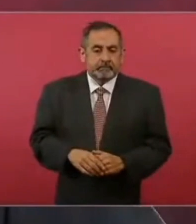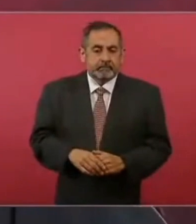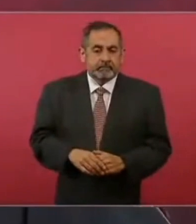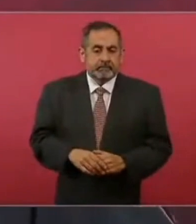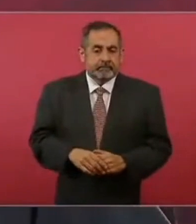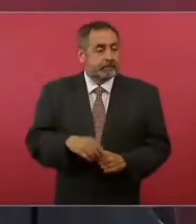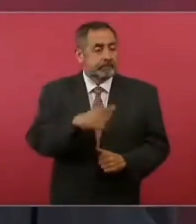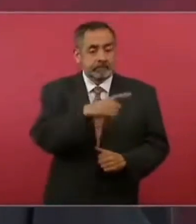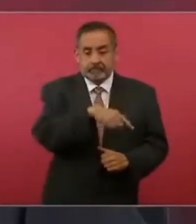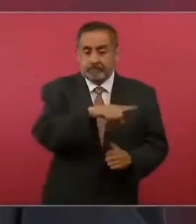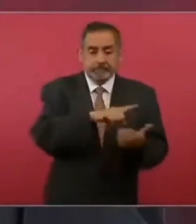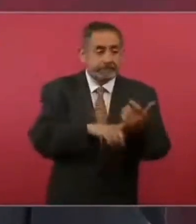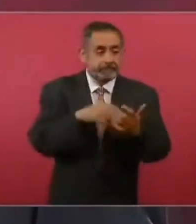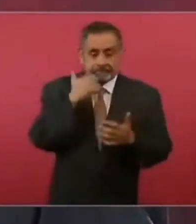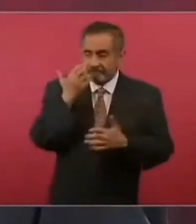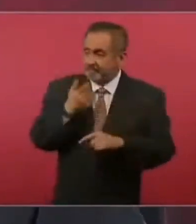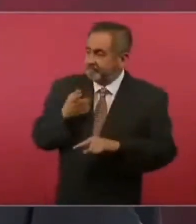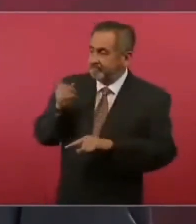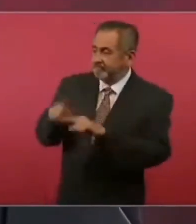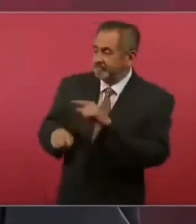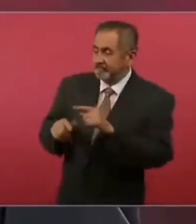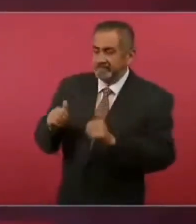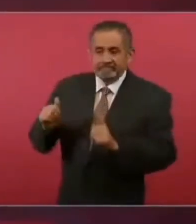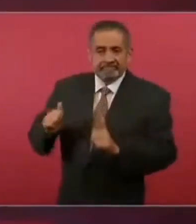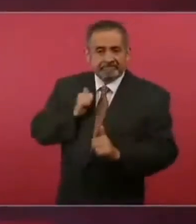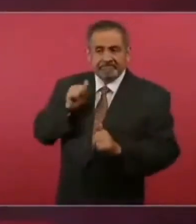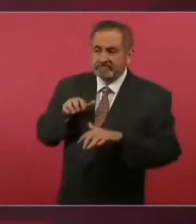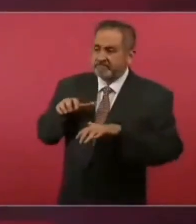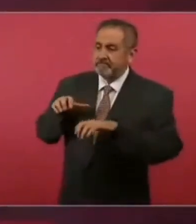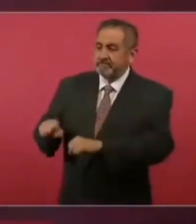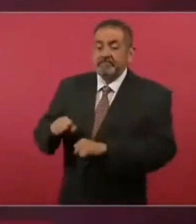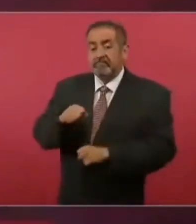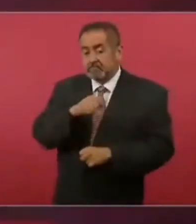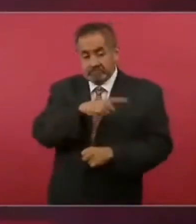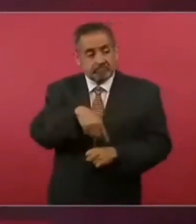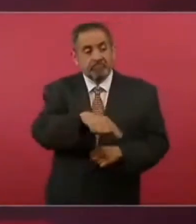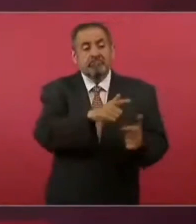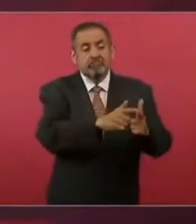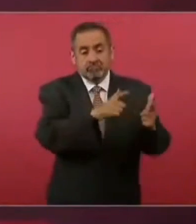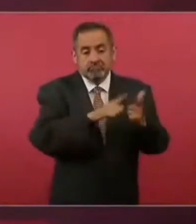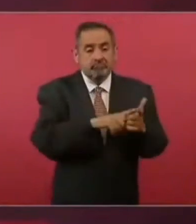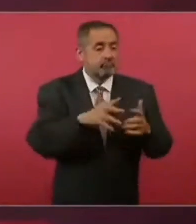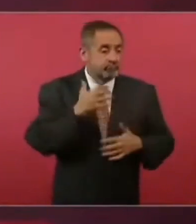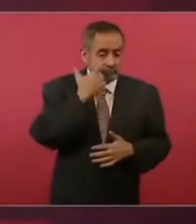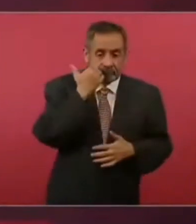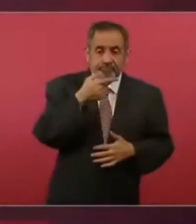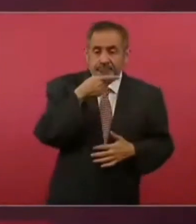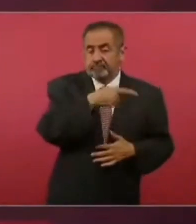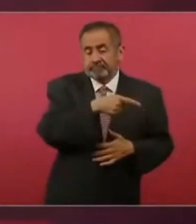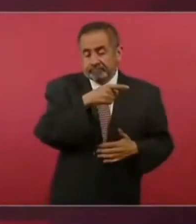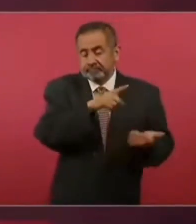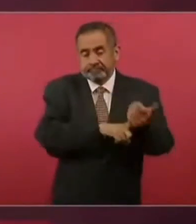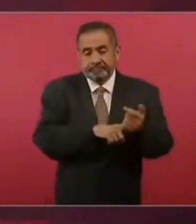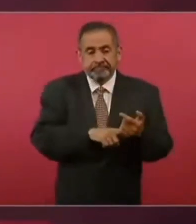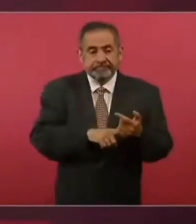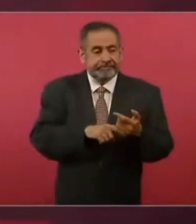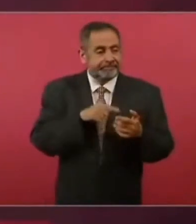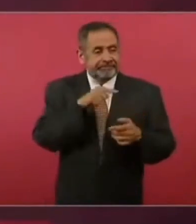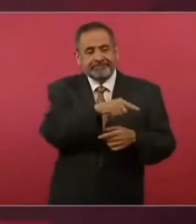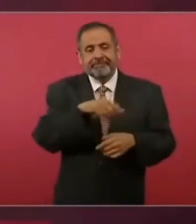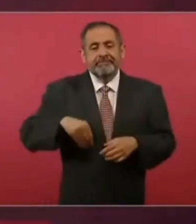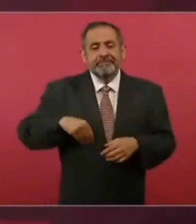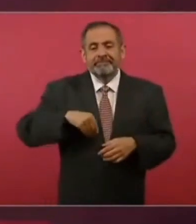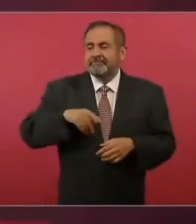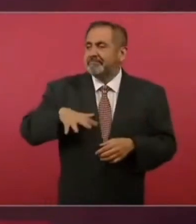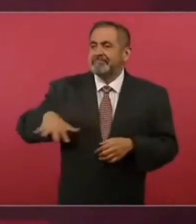porque quieren los grupos que dominaban y que causaron la tragedia de